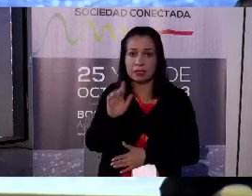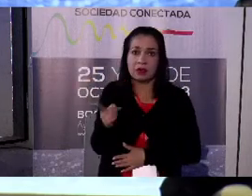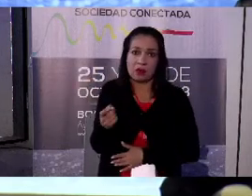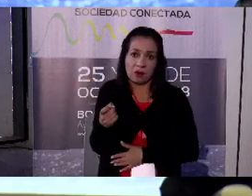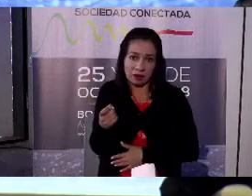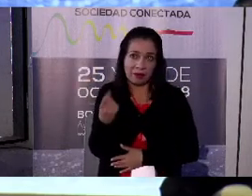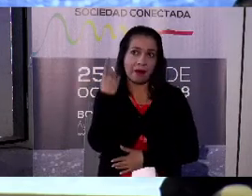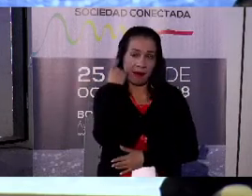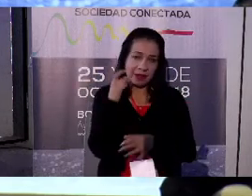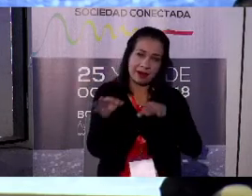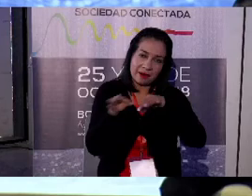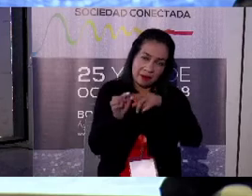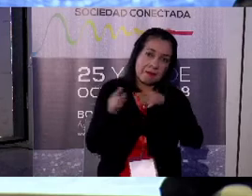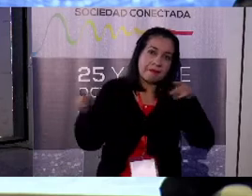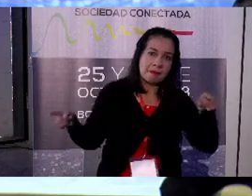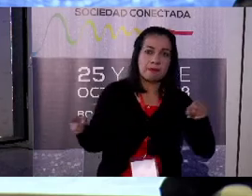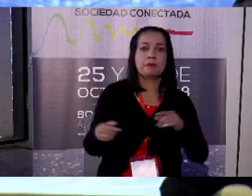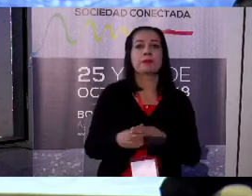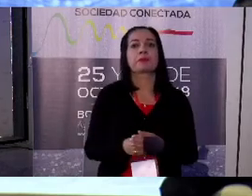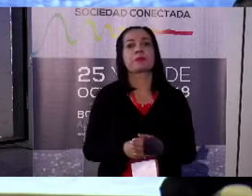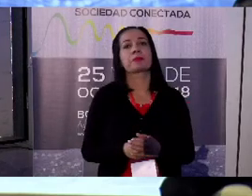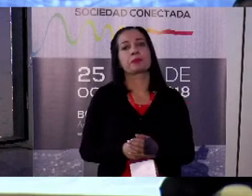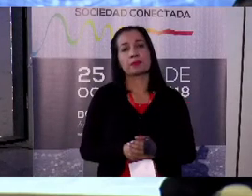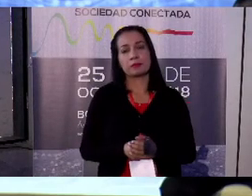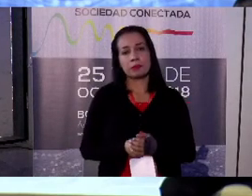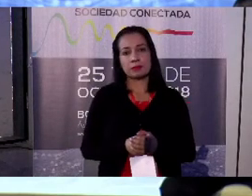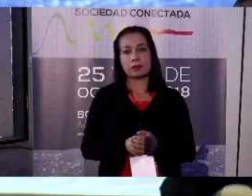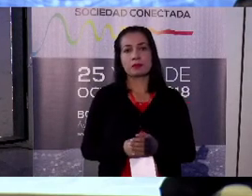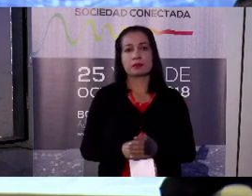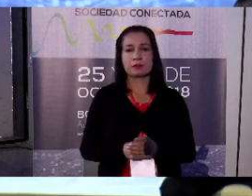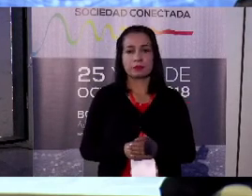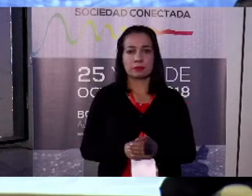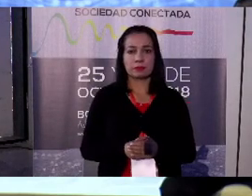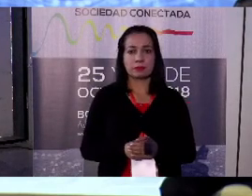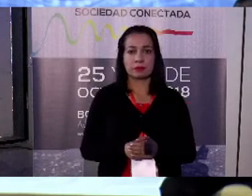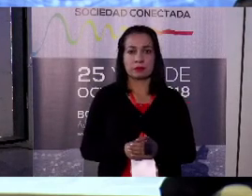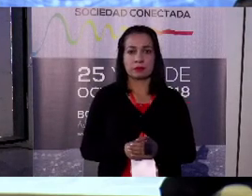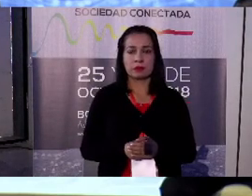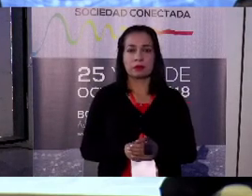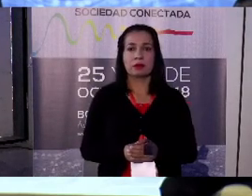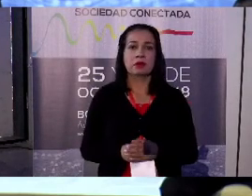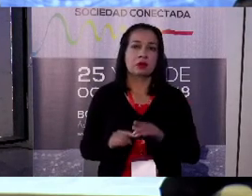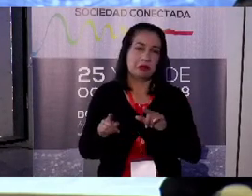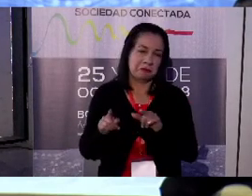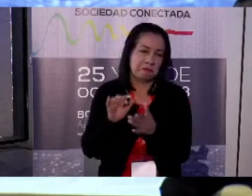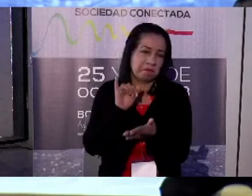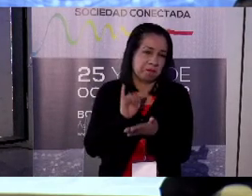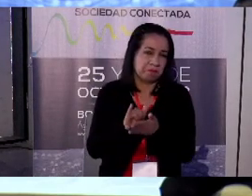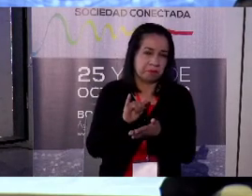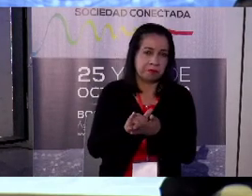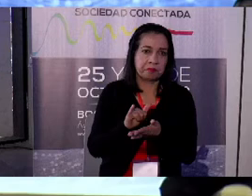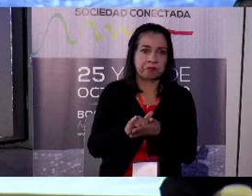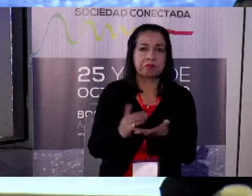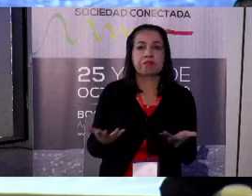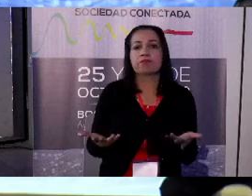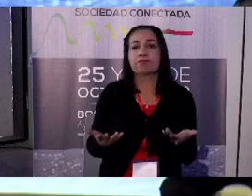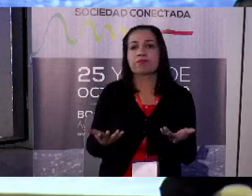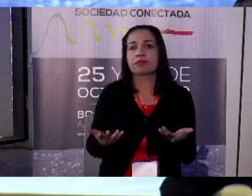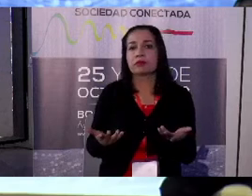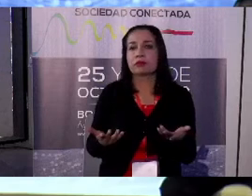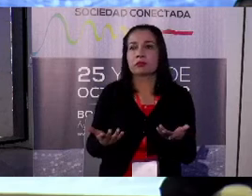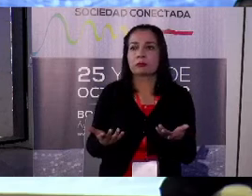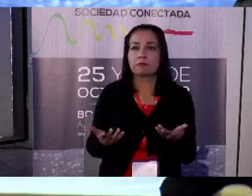eh el día de ayer pues respecto a esto lo que quería quería eh